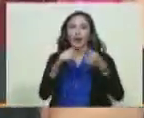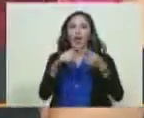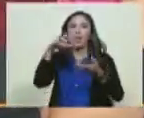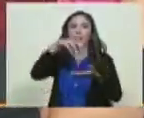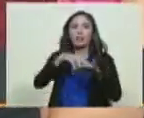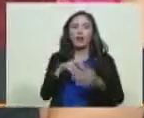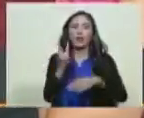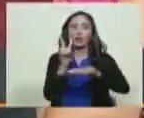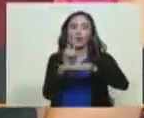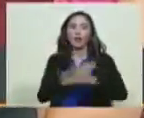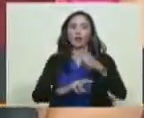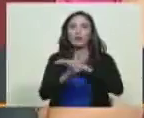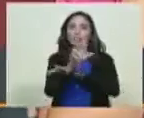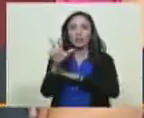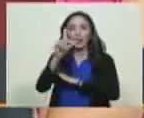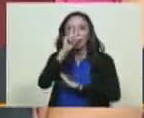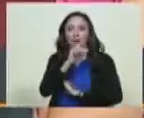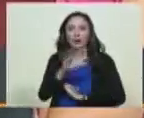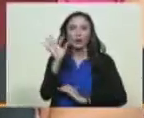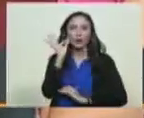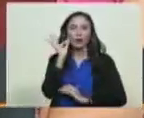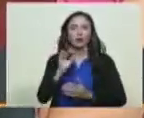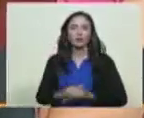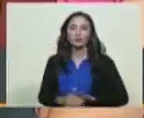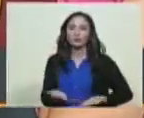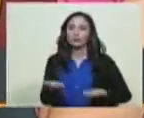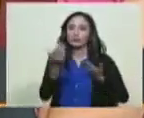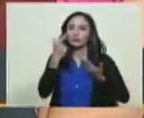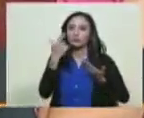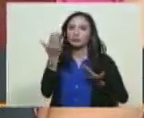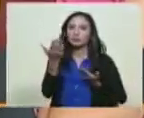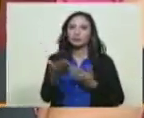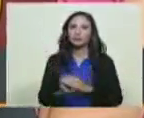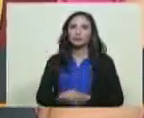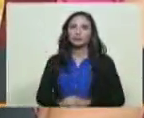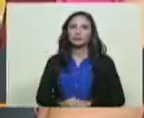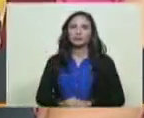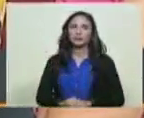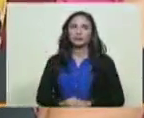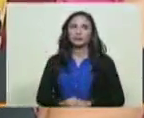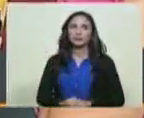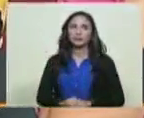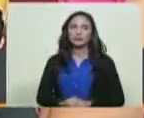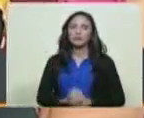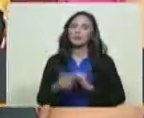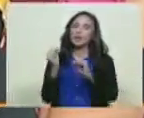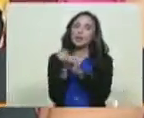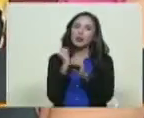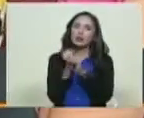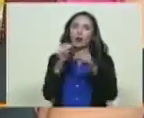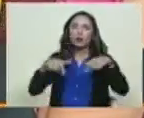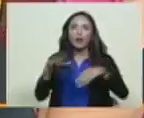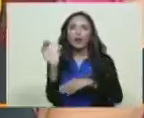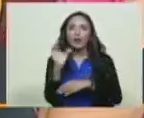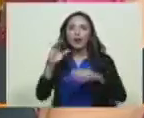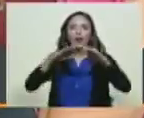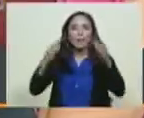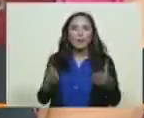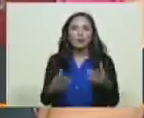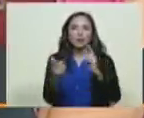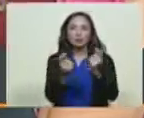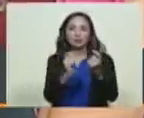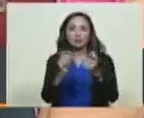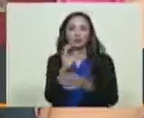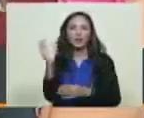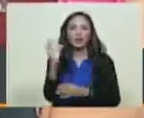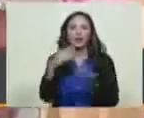vargas 23 años luz ni al perdón ya que estuvo en la mesa de caracas y vargas adelante luz